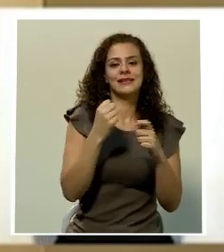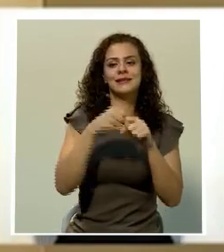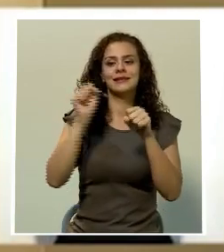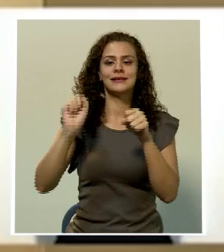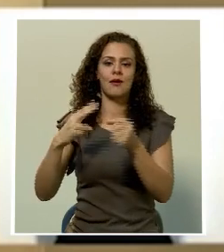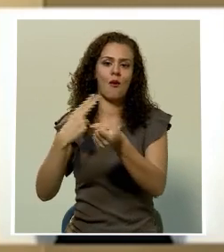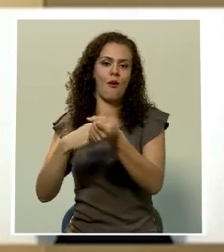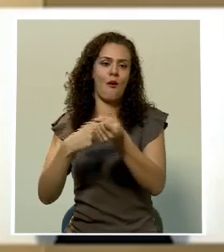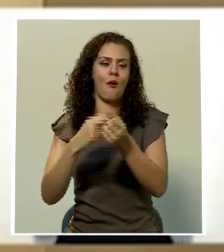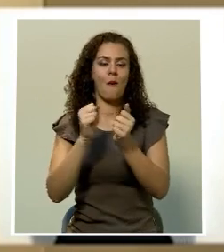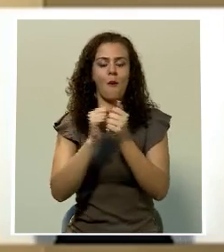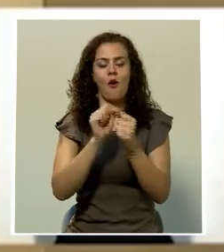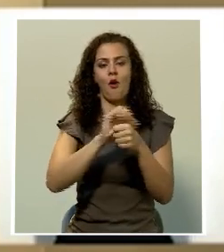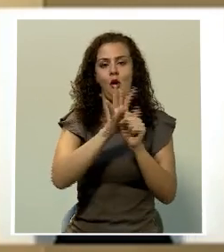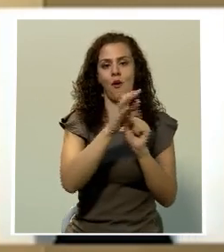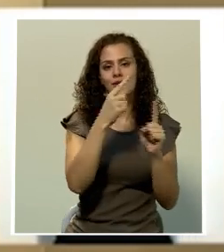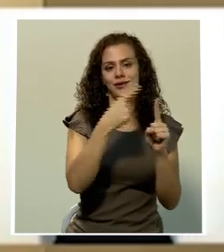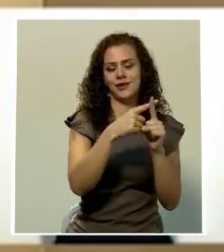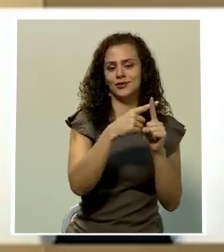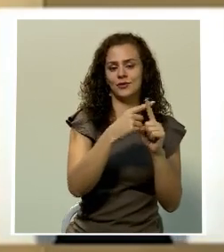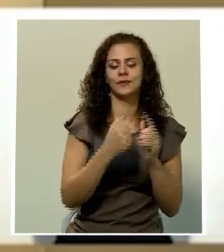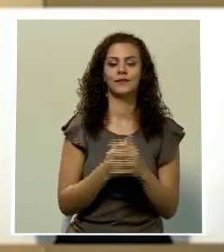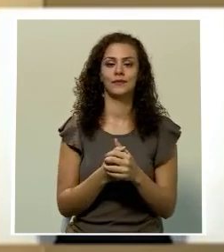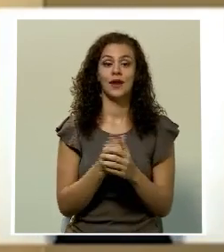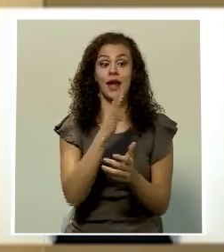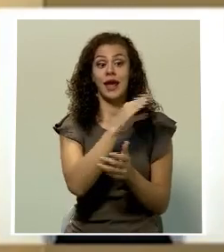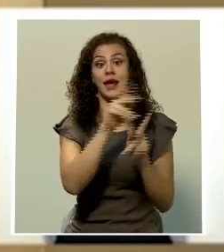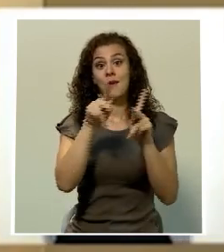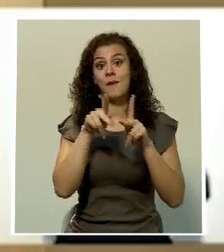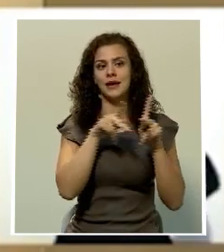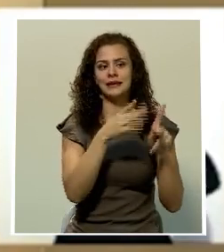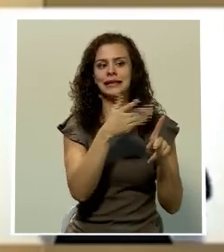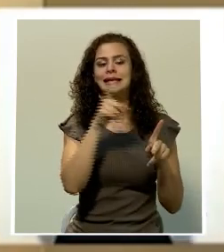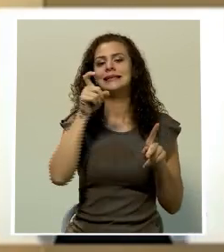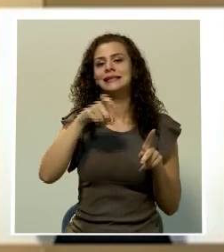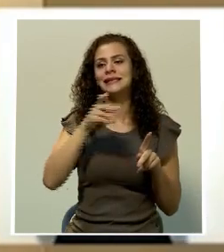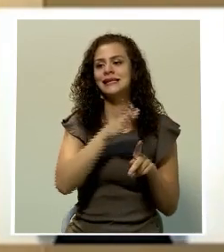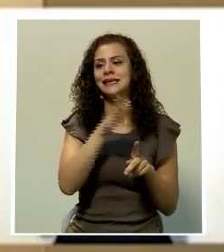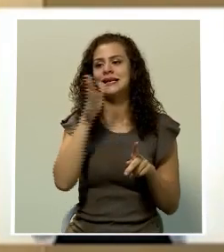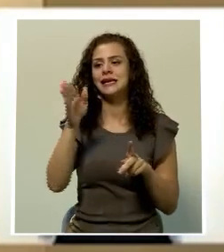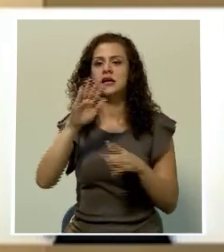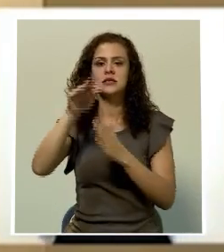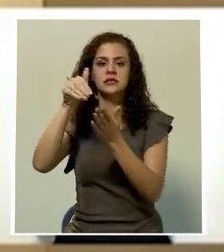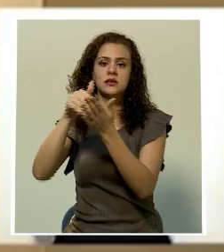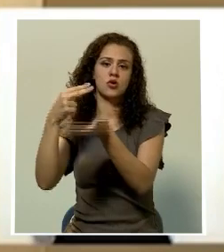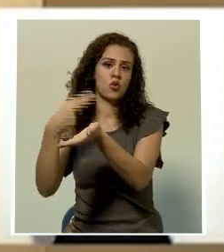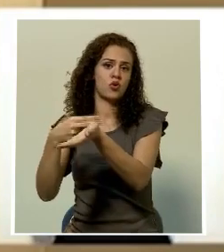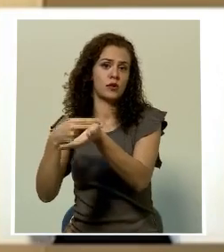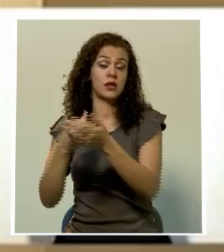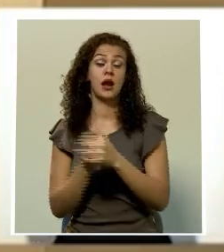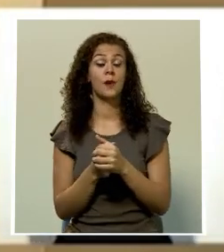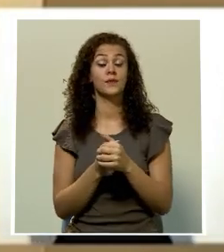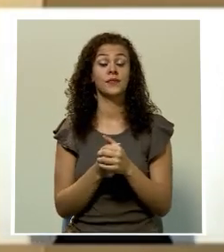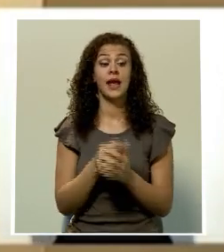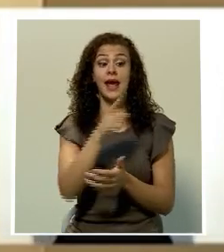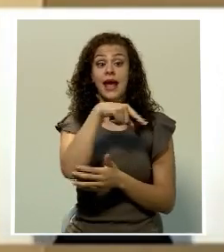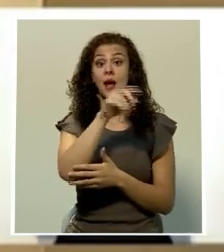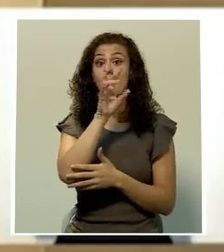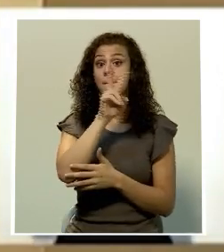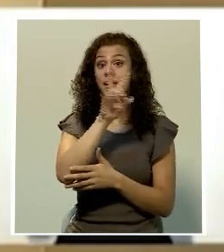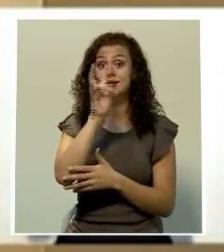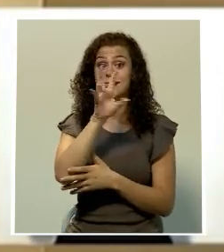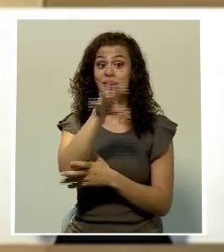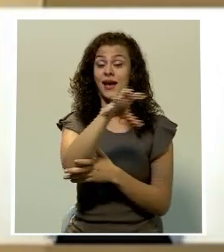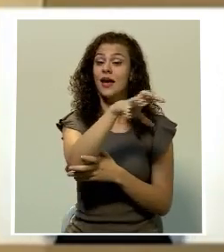al sistema hospitalario en cuanto a casos y pacientes que requieren ir a un centro hospitalario. En esos